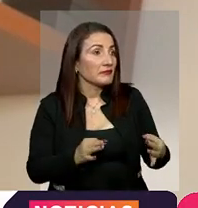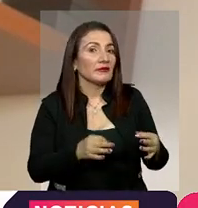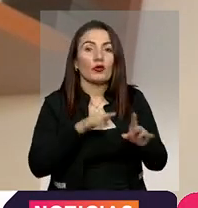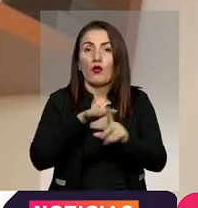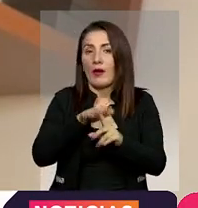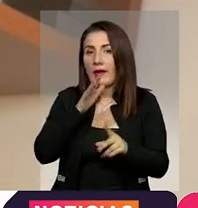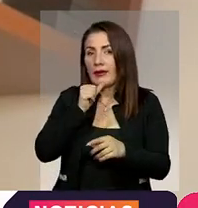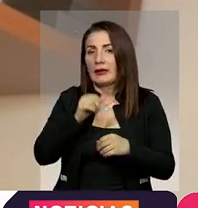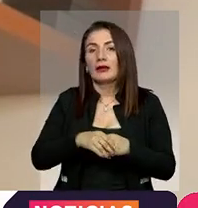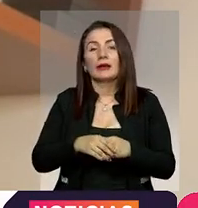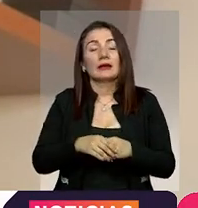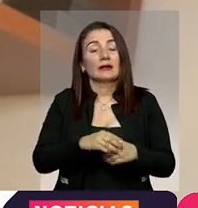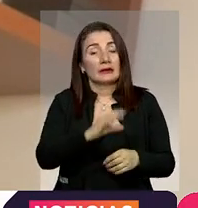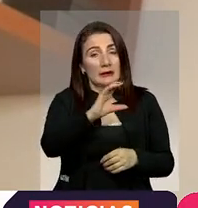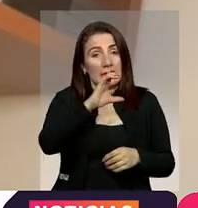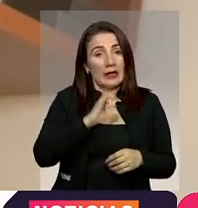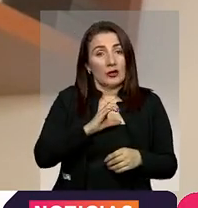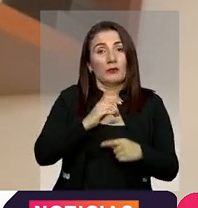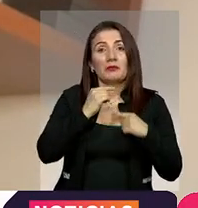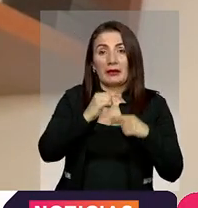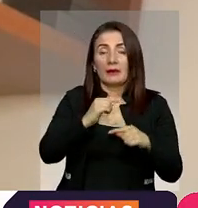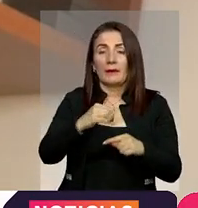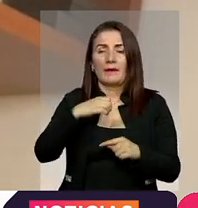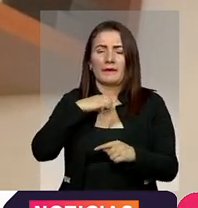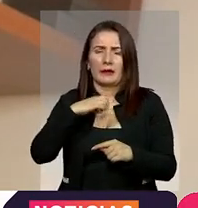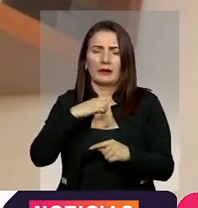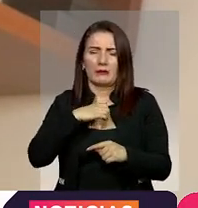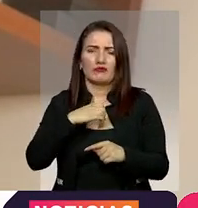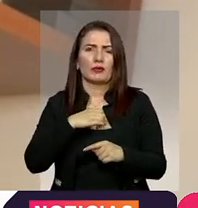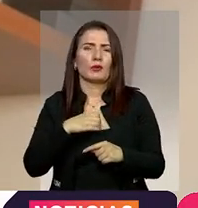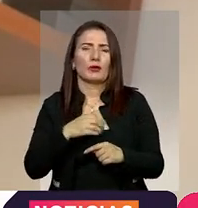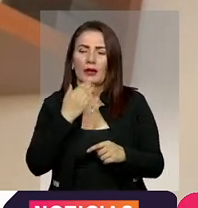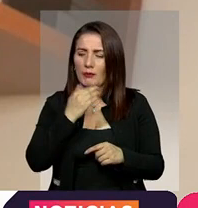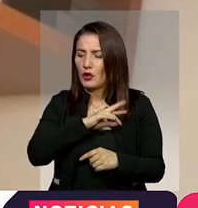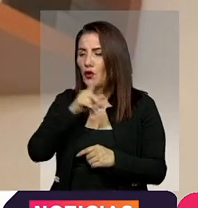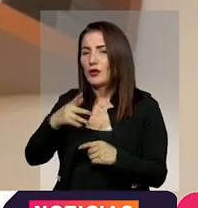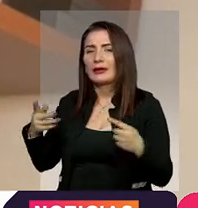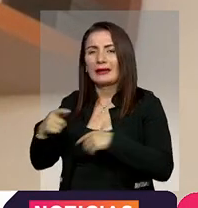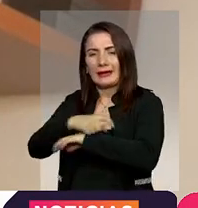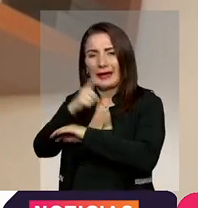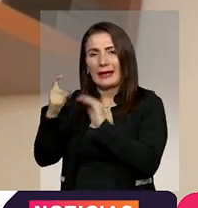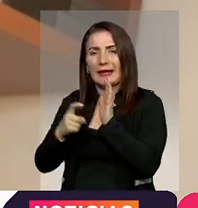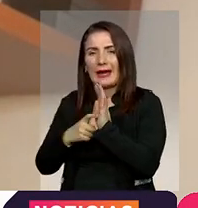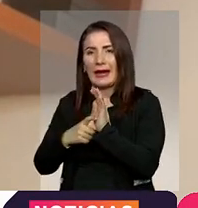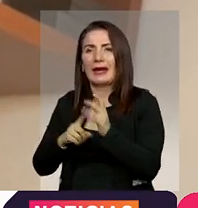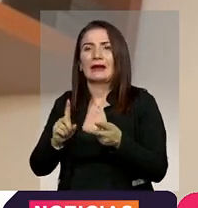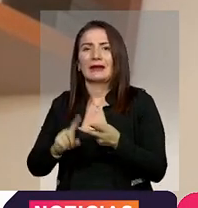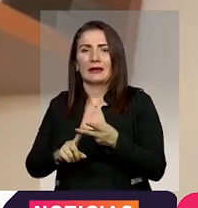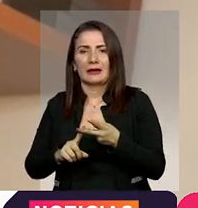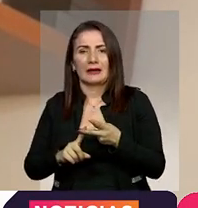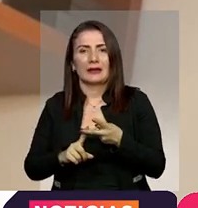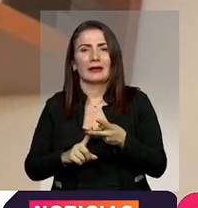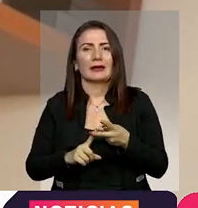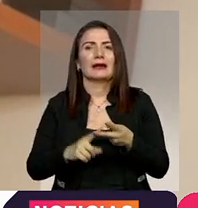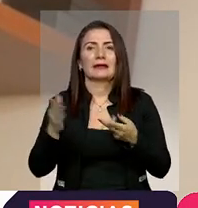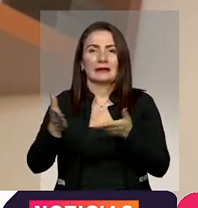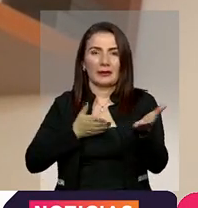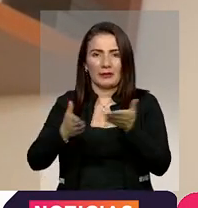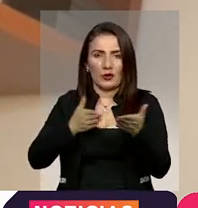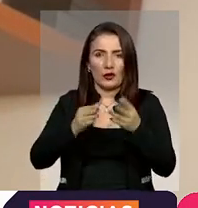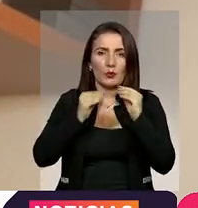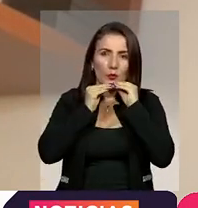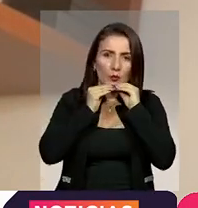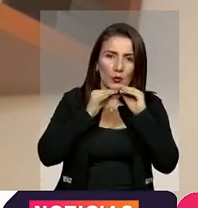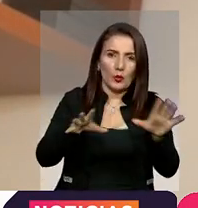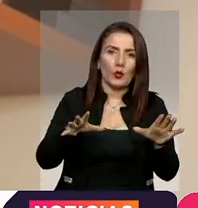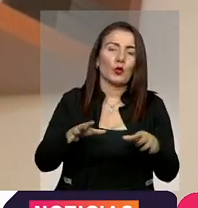directo. El salario mínimo, sin embargo, sí tiene efectos, por ejemplo, sobre el salario mínimo integral, sobre los salarios de los servidores públicos,